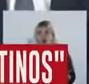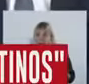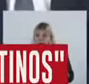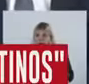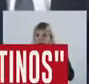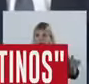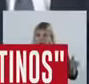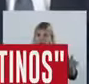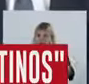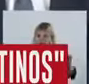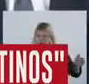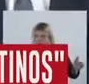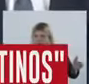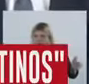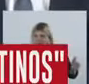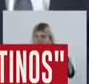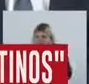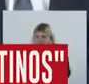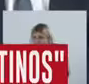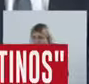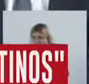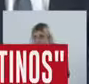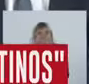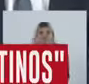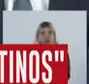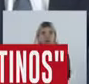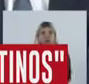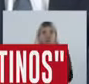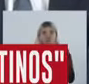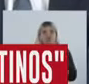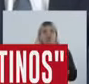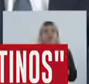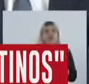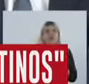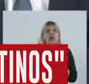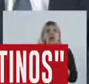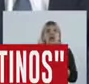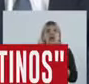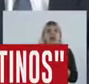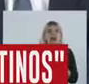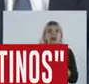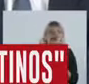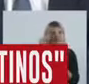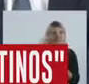Fuego recibió una inversión extraordinaria desde el ANSES en concepto de IFE,